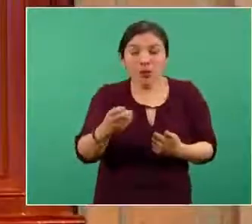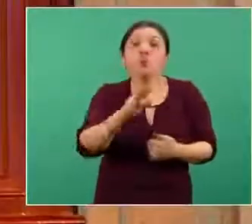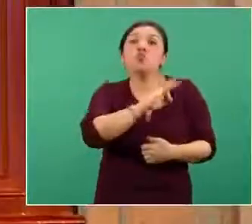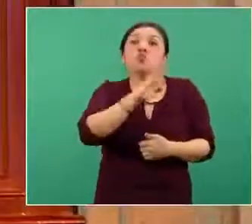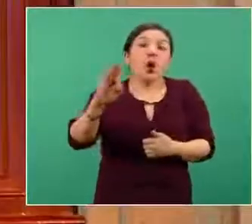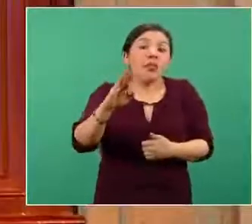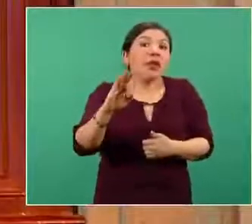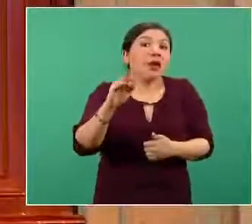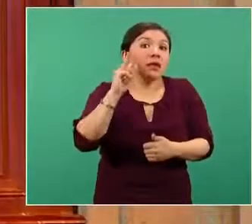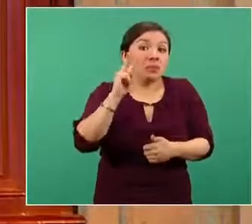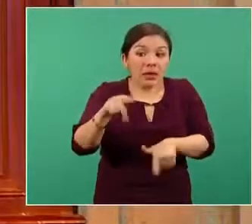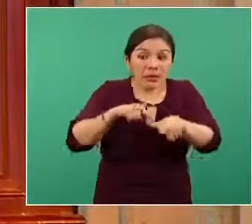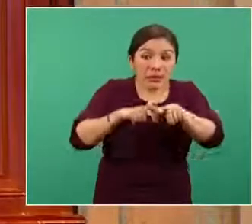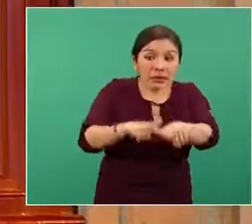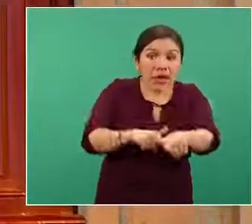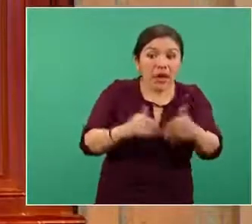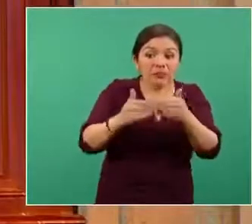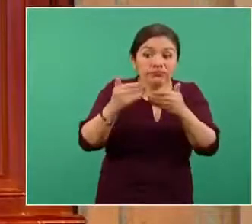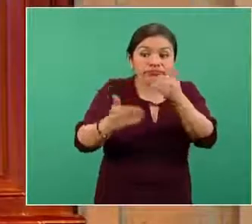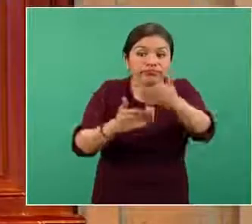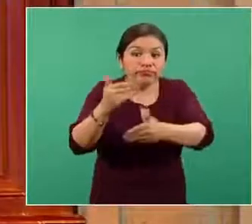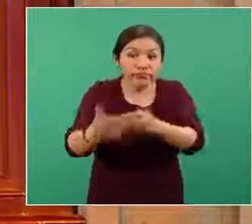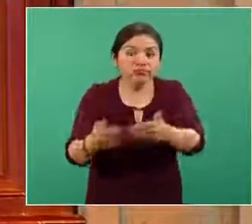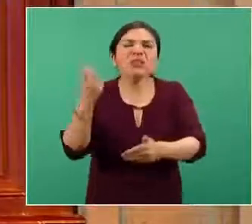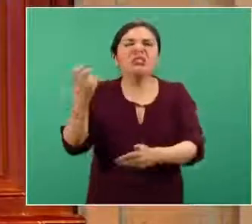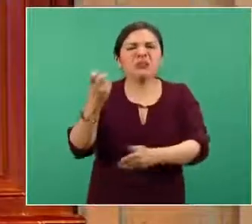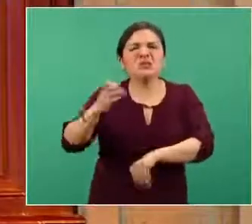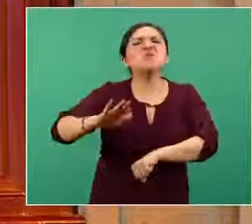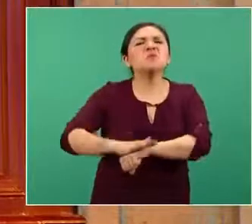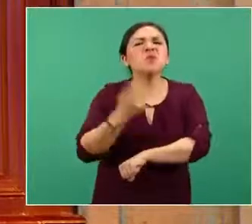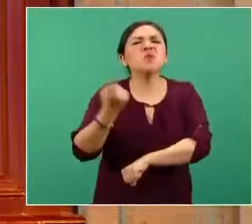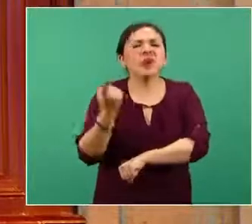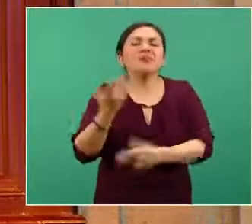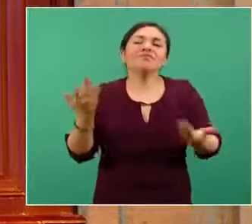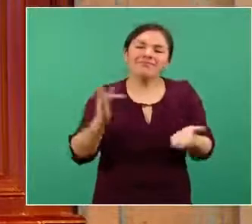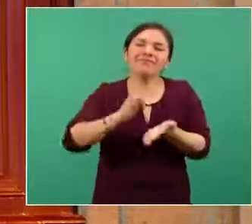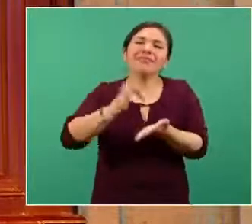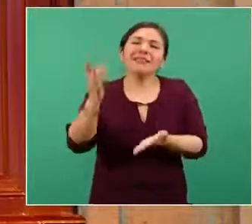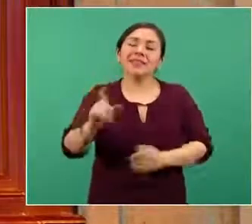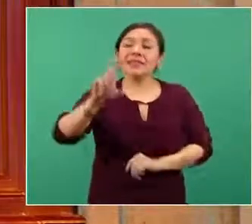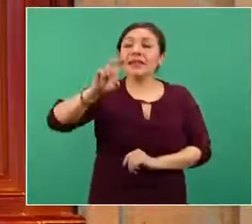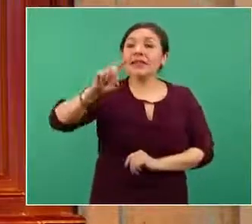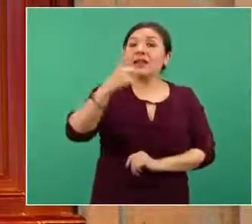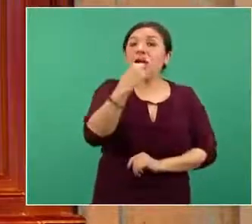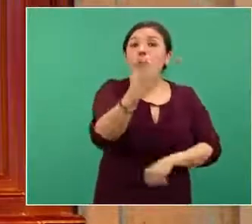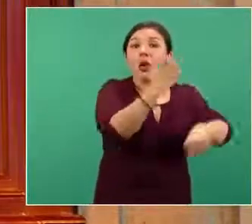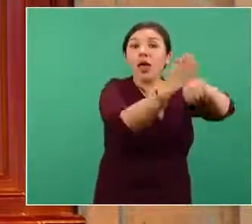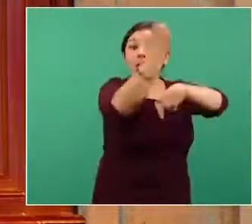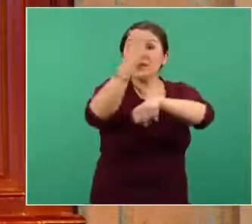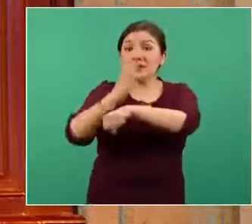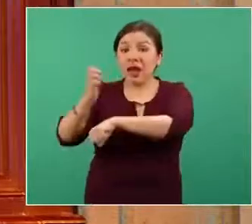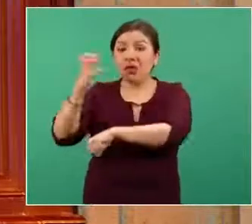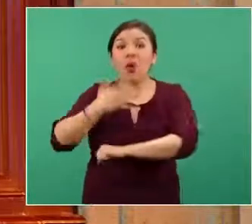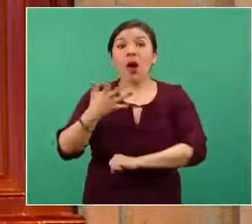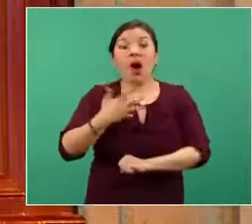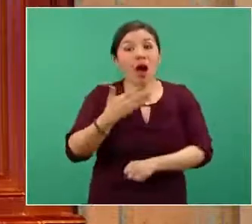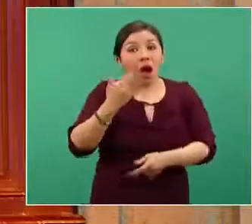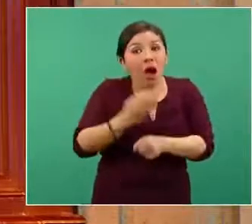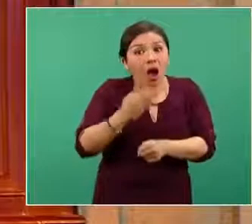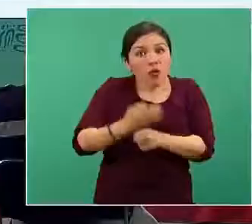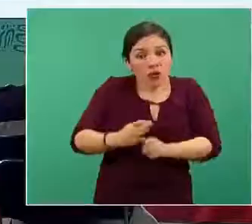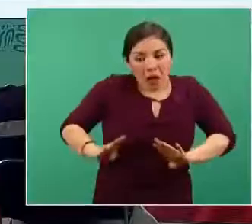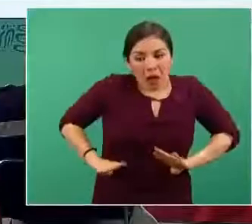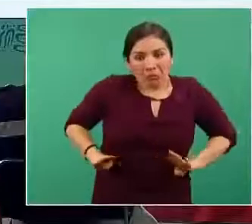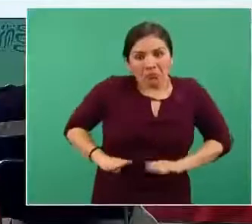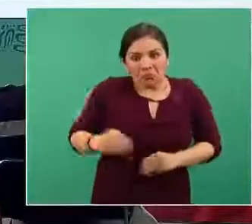pueda mantener. Y esto se produce gracias a que 31 entidades federativas están teniendo un